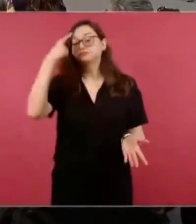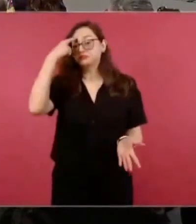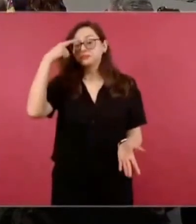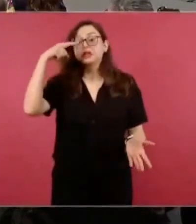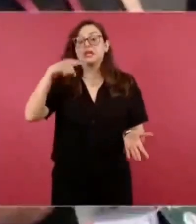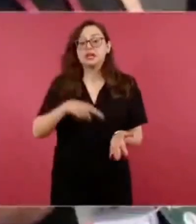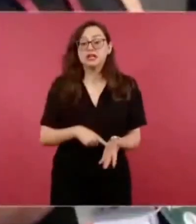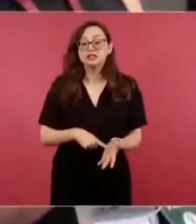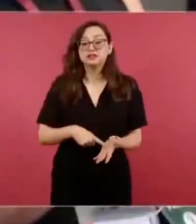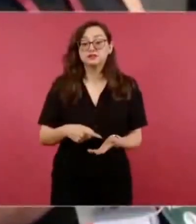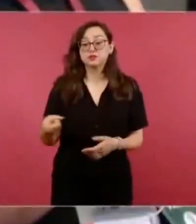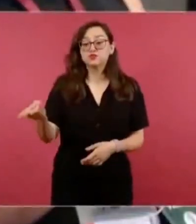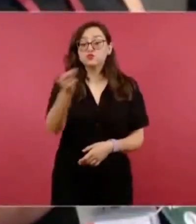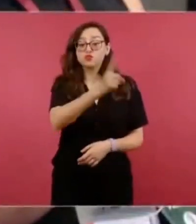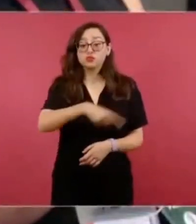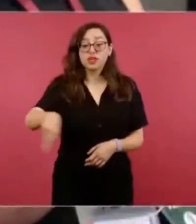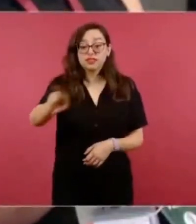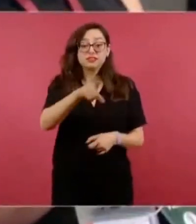tú.